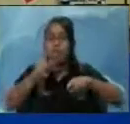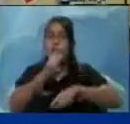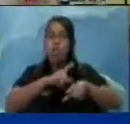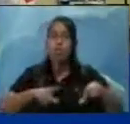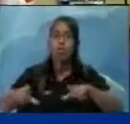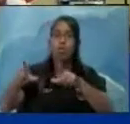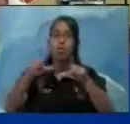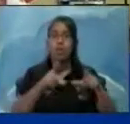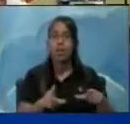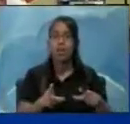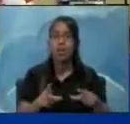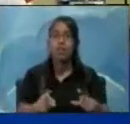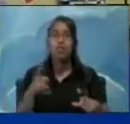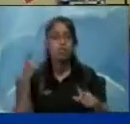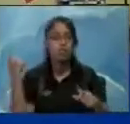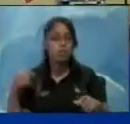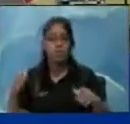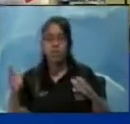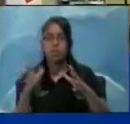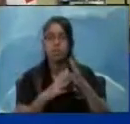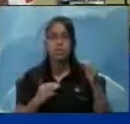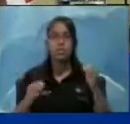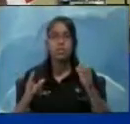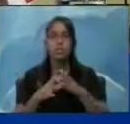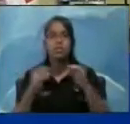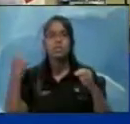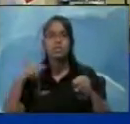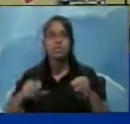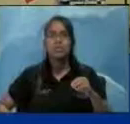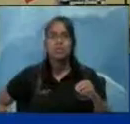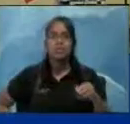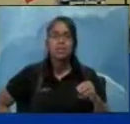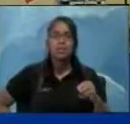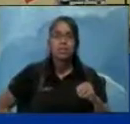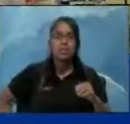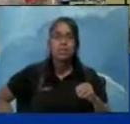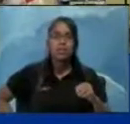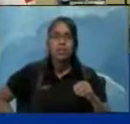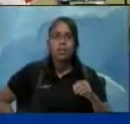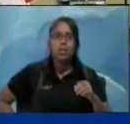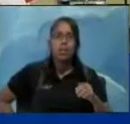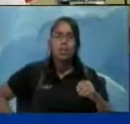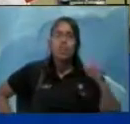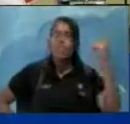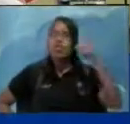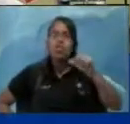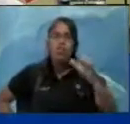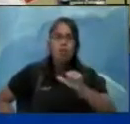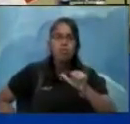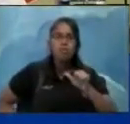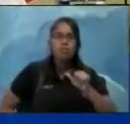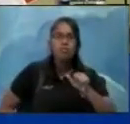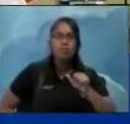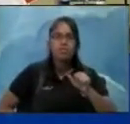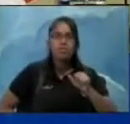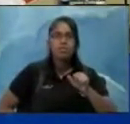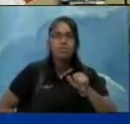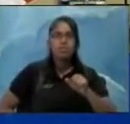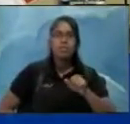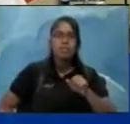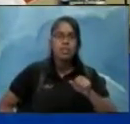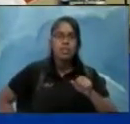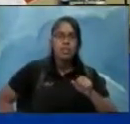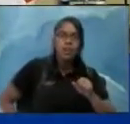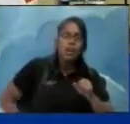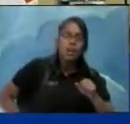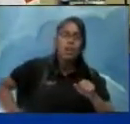tienen las puertas cerradas tienen las ventanas cerradas Y de dónde salió ese viento recio bajó del